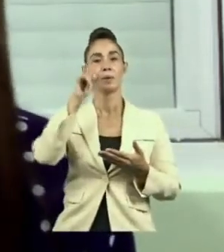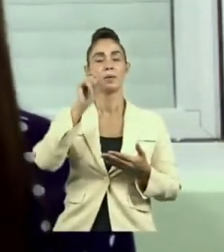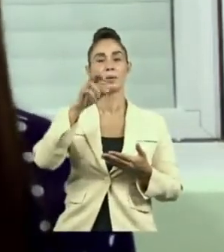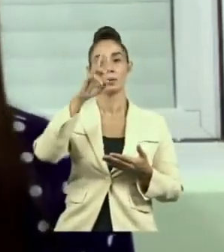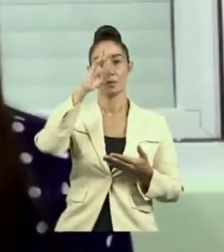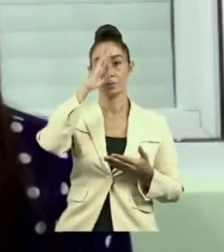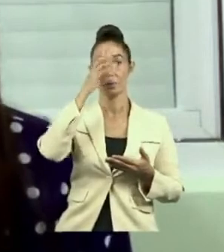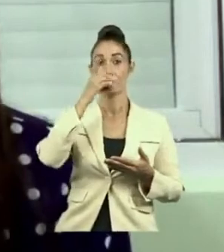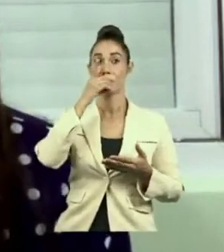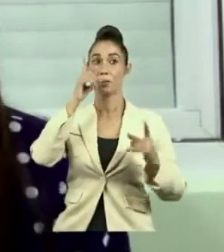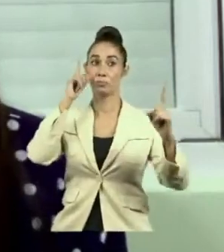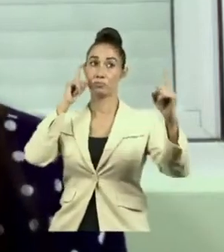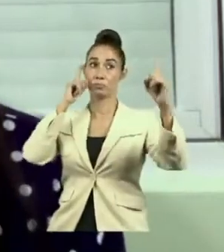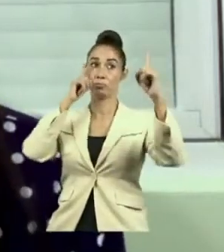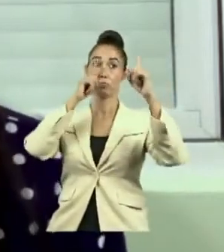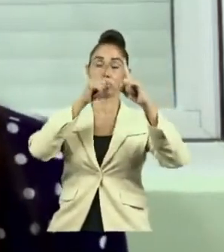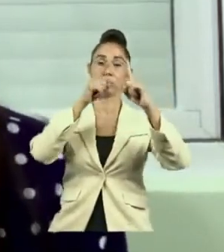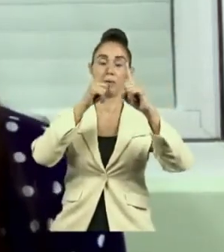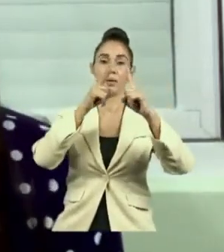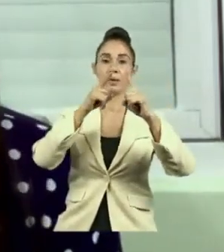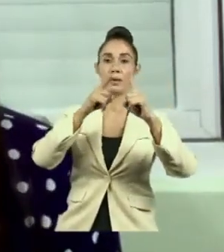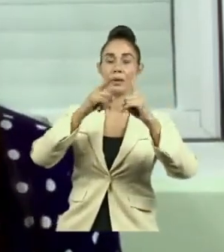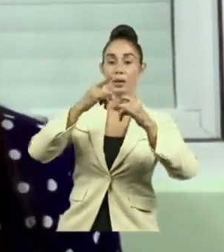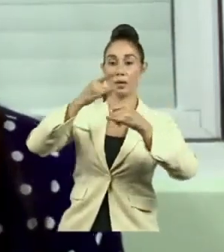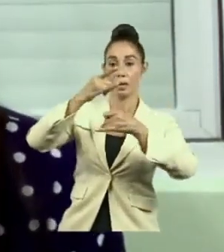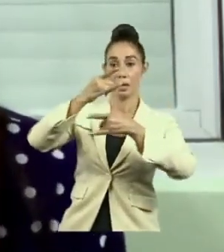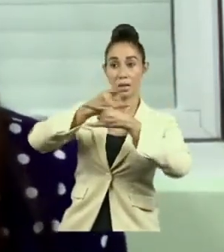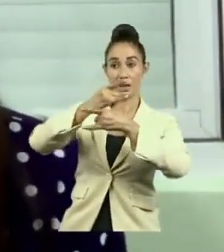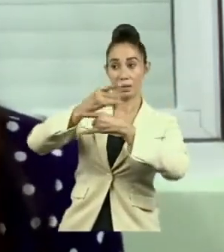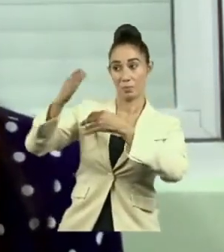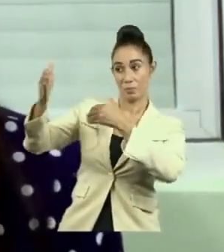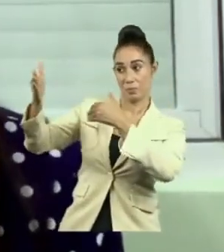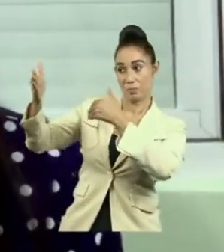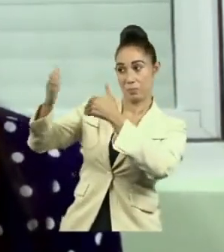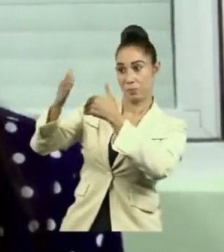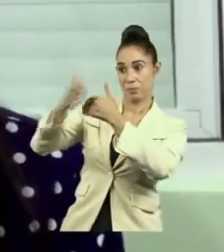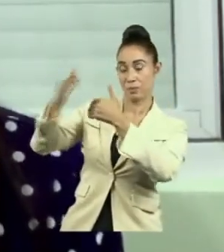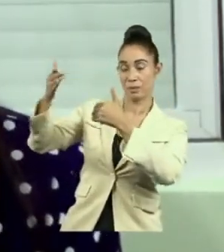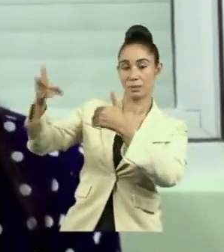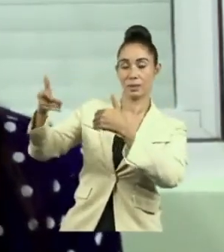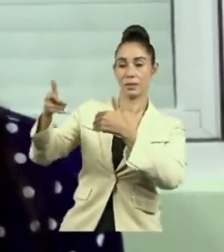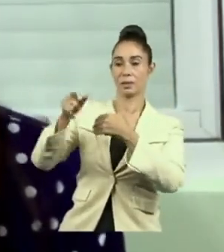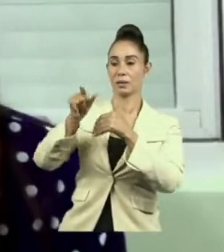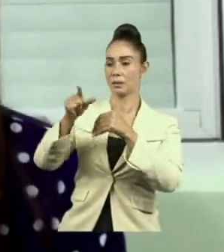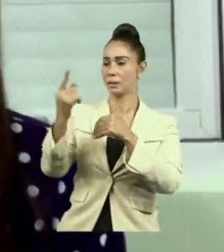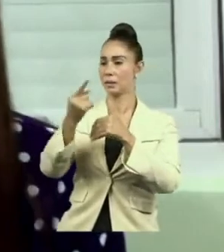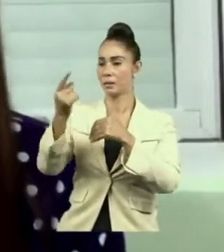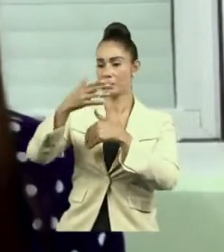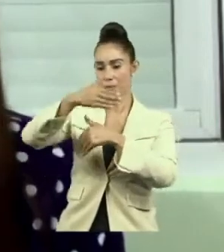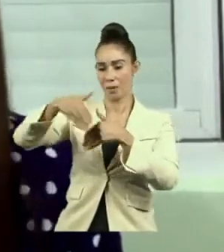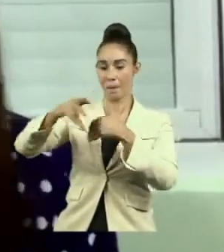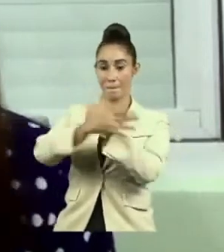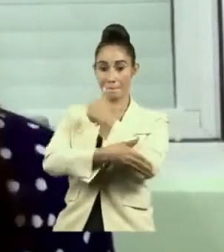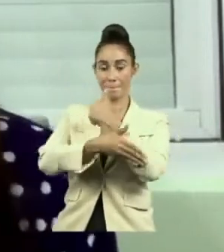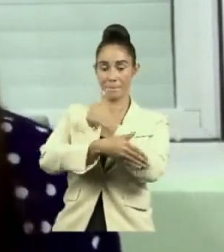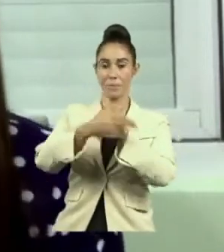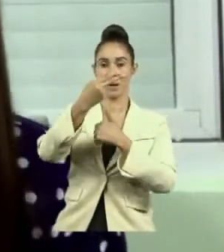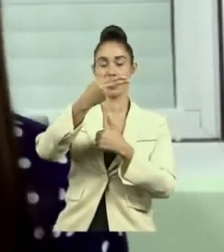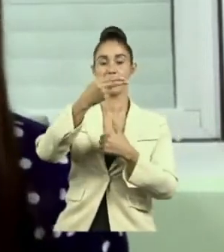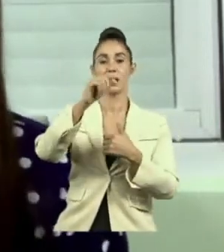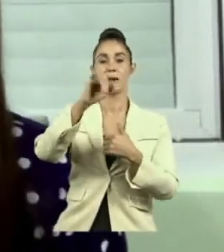nadie ha mencionado y se llama haití donde hay una crisis humanitaria y sanitaria permanente donde hay